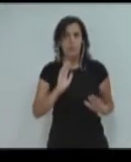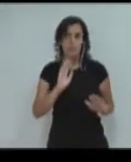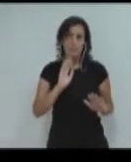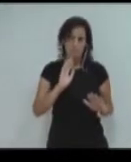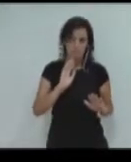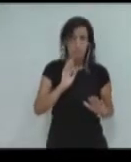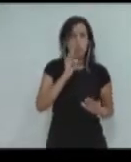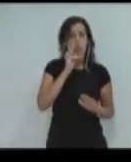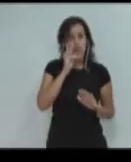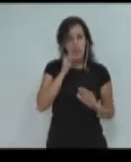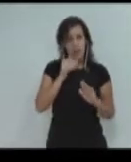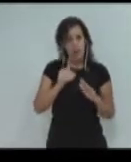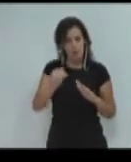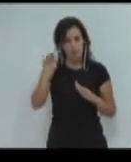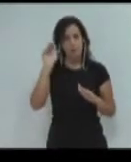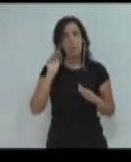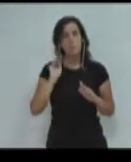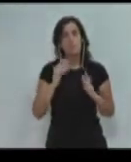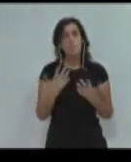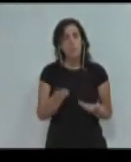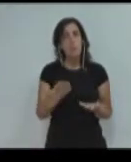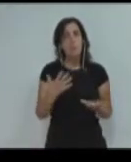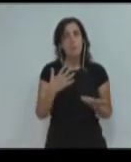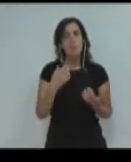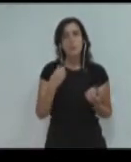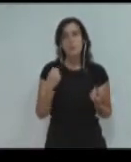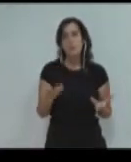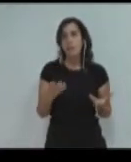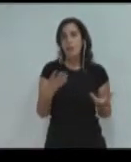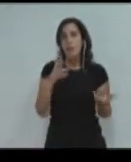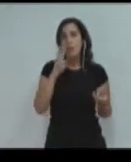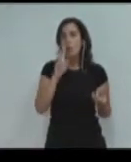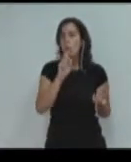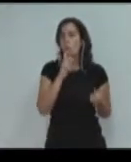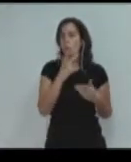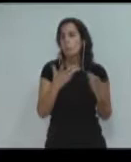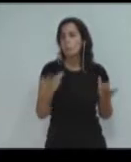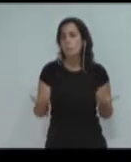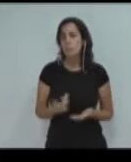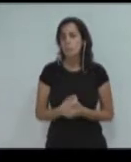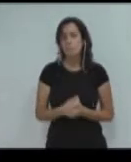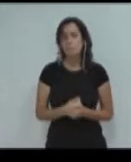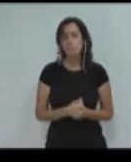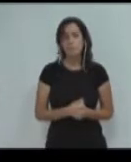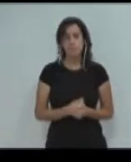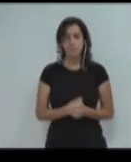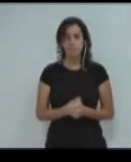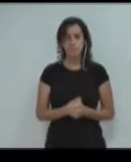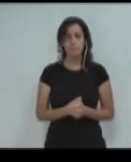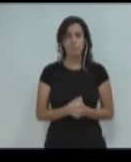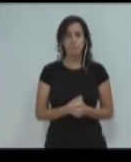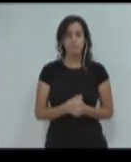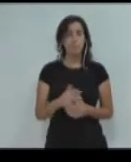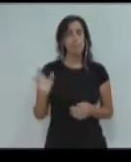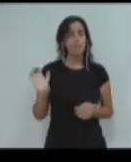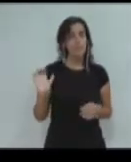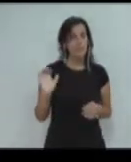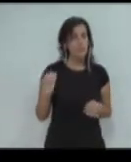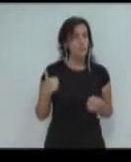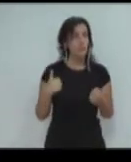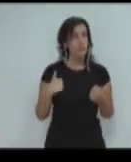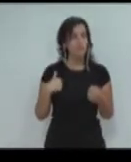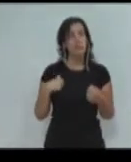queda camino por recorrer los libros electrónicos, pero ¿cómo lo veis vosotros? Este tema. Yo lo veo desde el punto